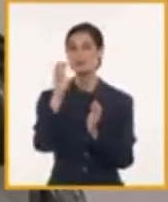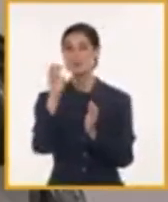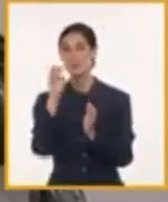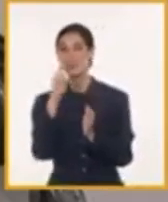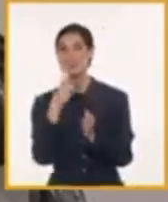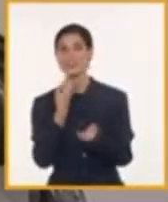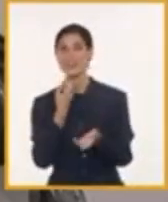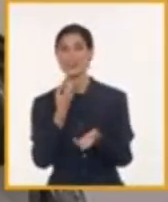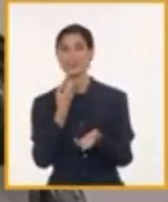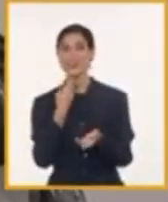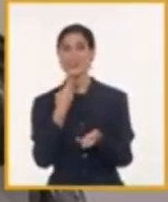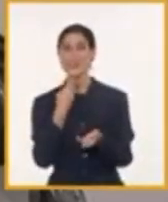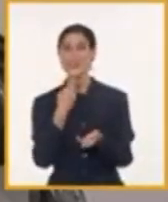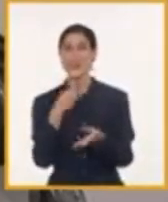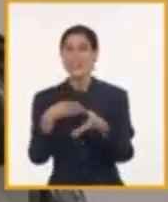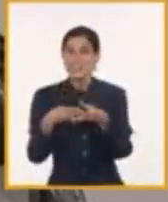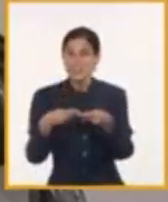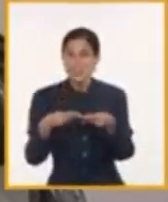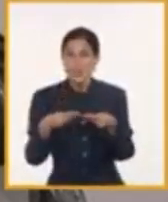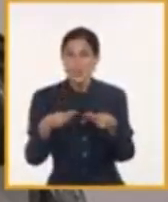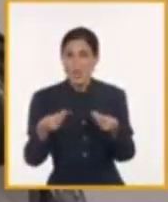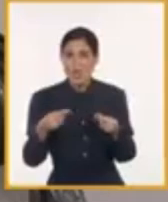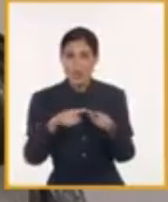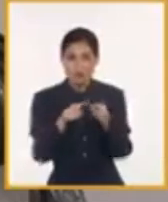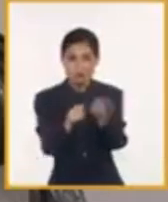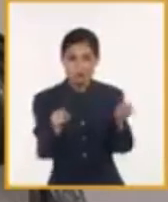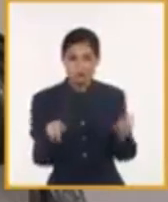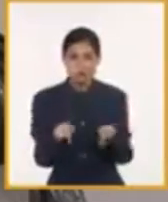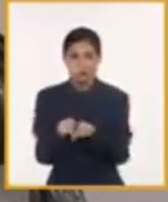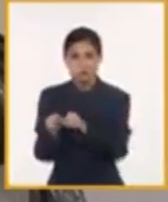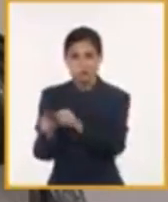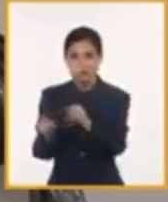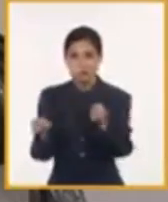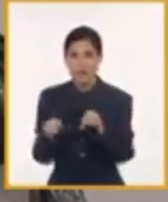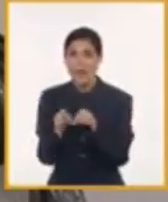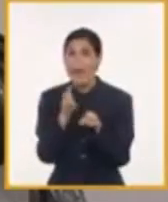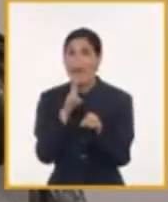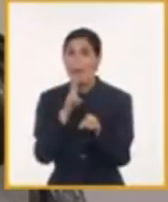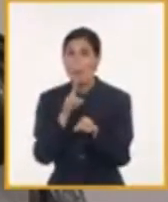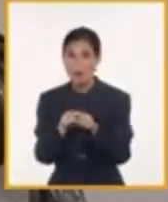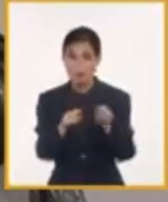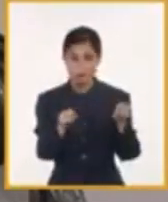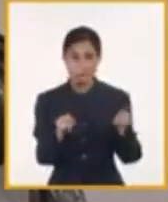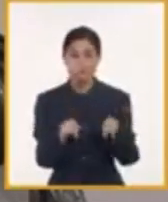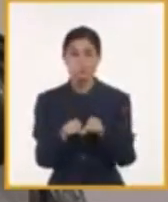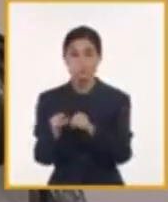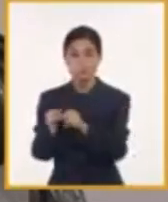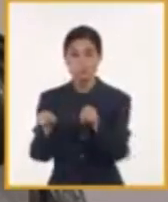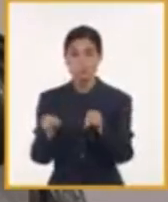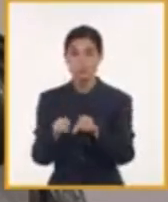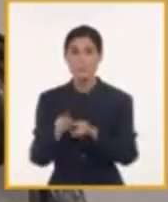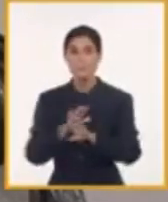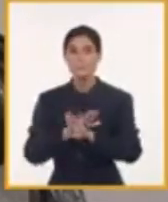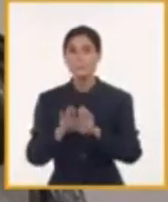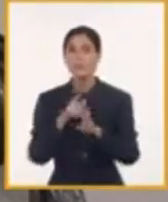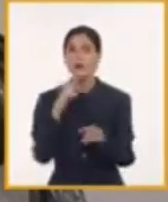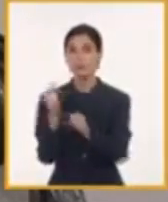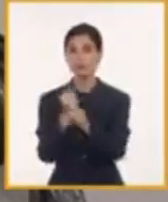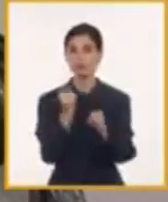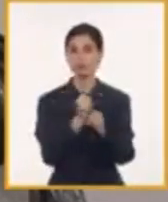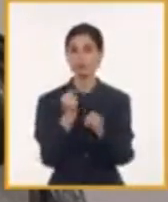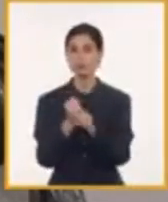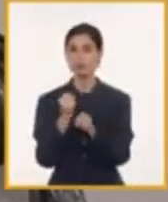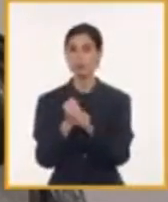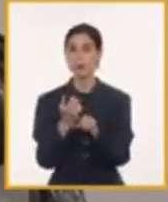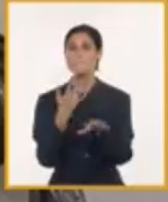tierra. Esas hectáreas de estanques de tierra están en explotación aproximadamente